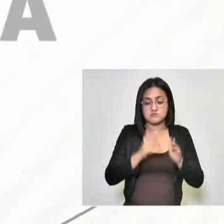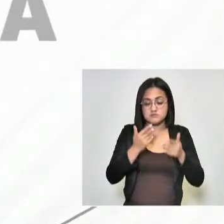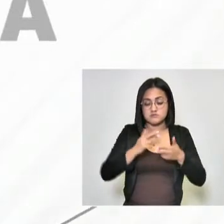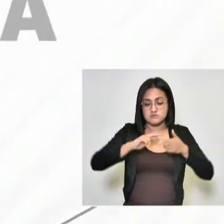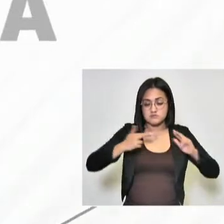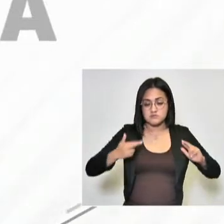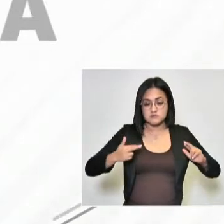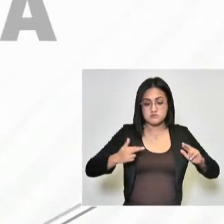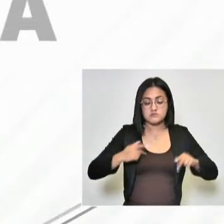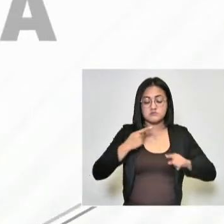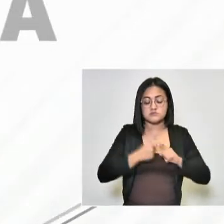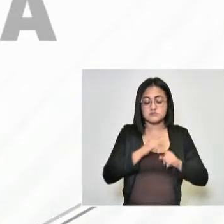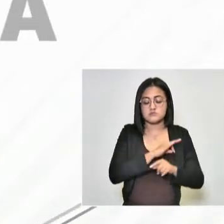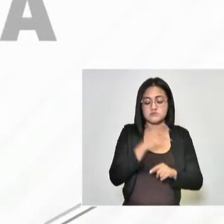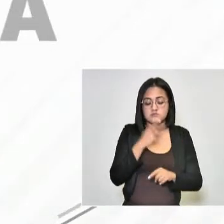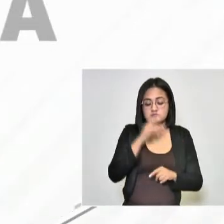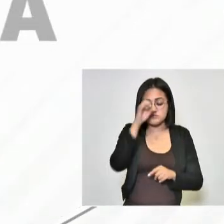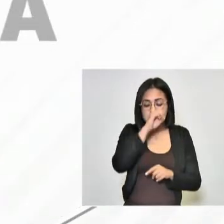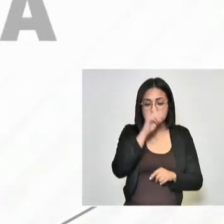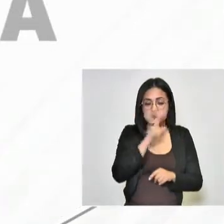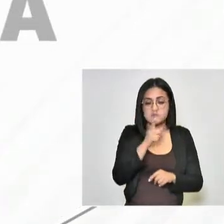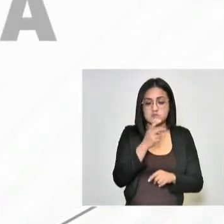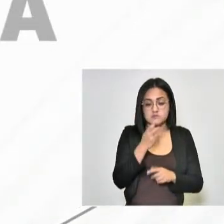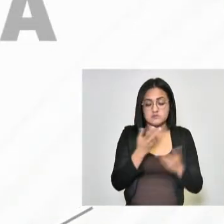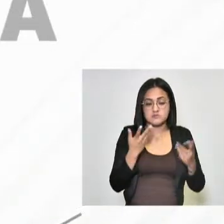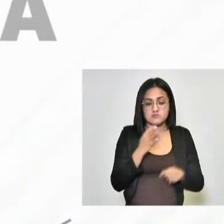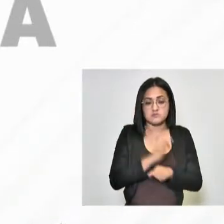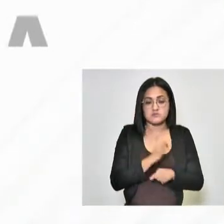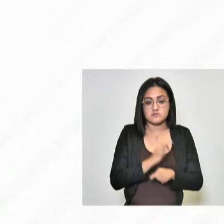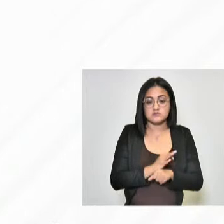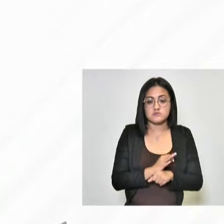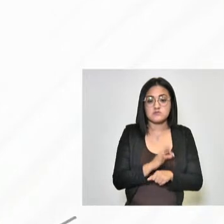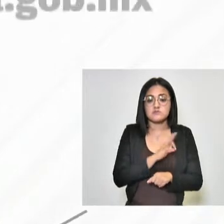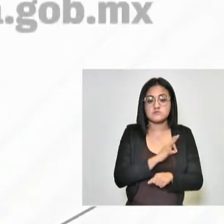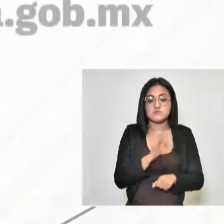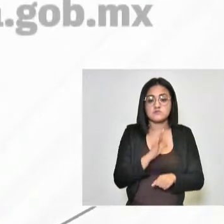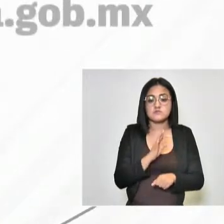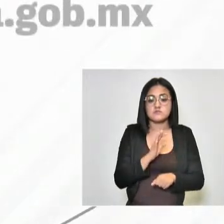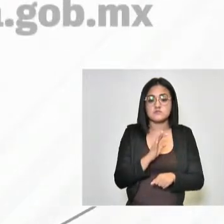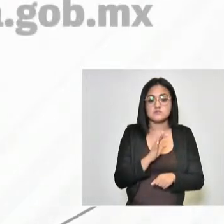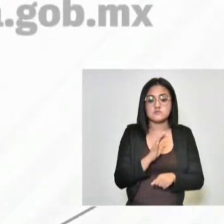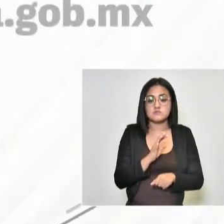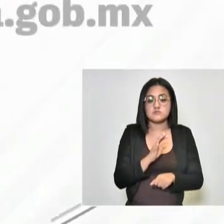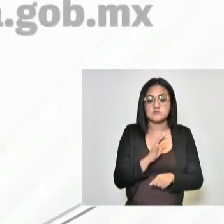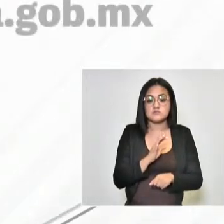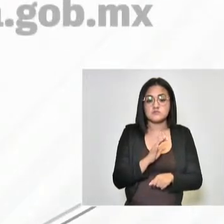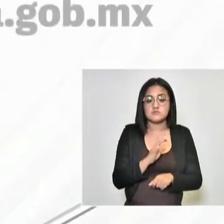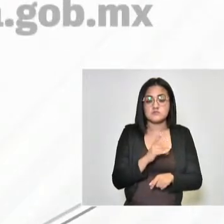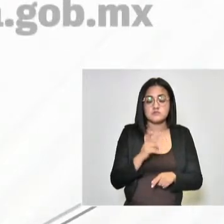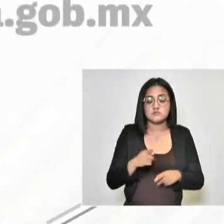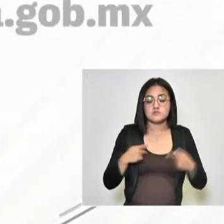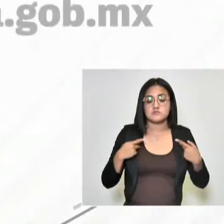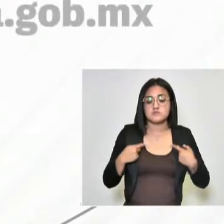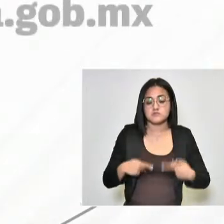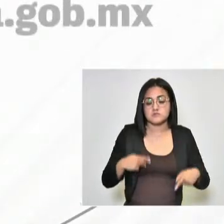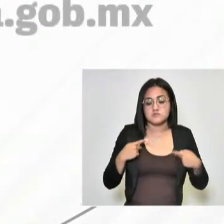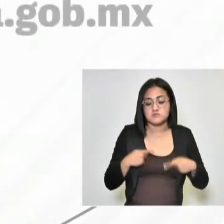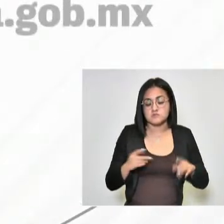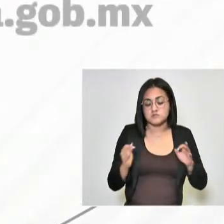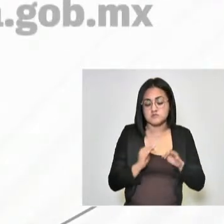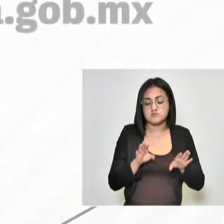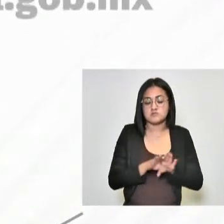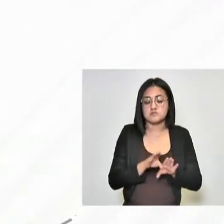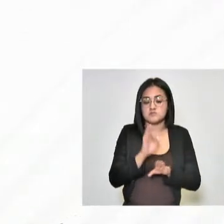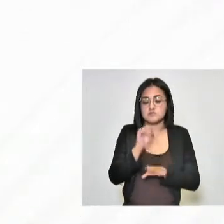Exteriores, ¿qué opinión le merece justamente que pues se vaya a nombrar a un personaje que es cercano a